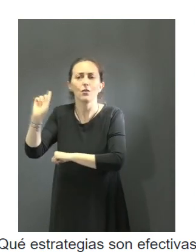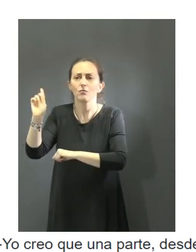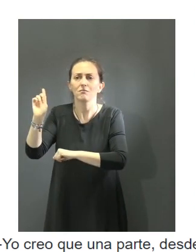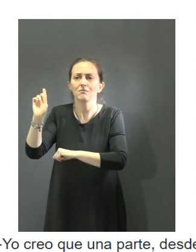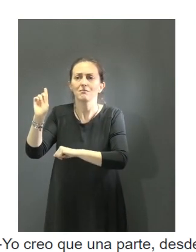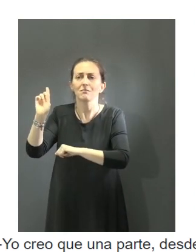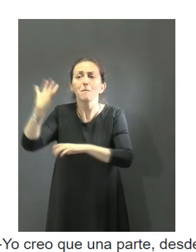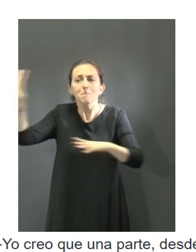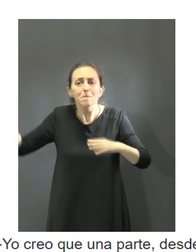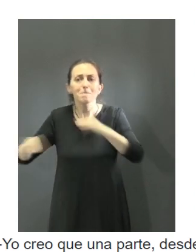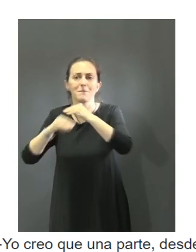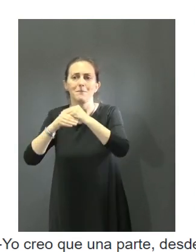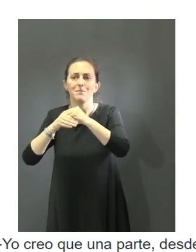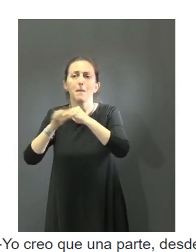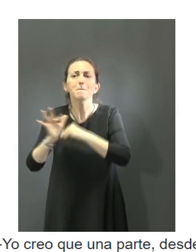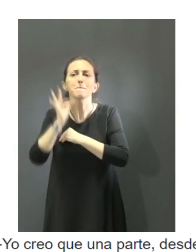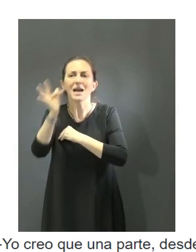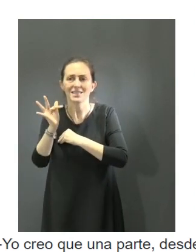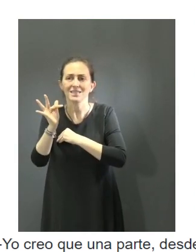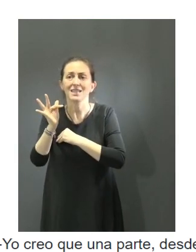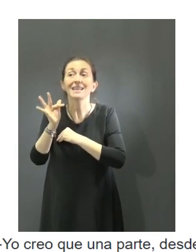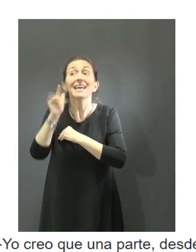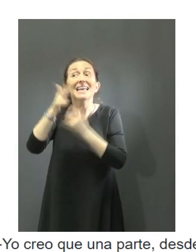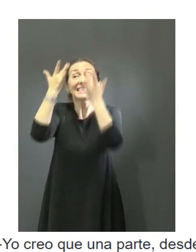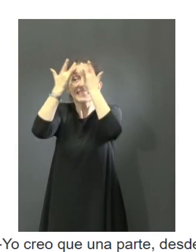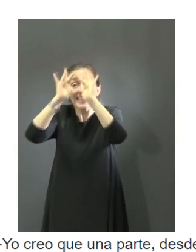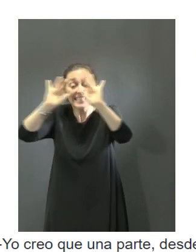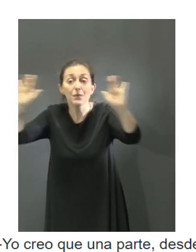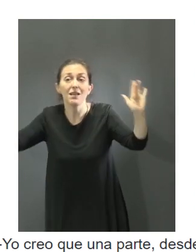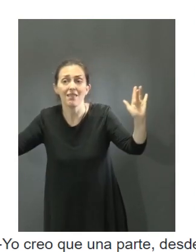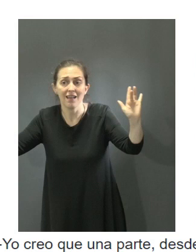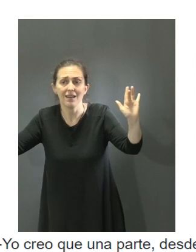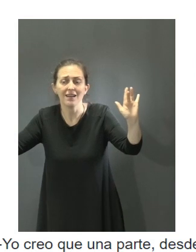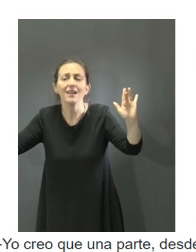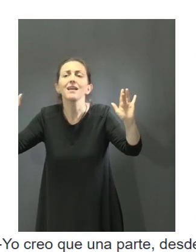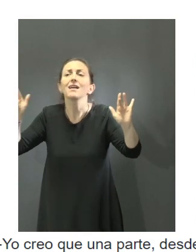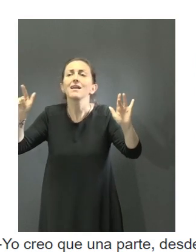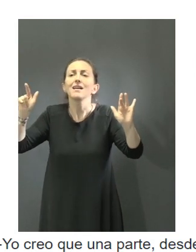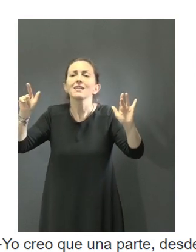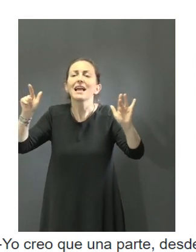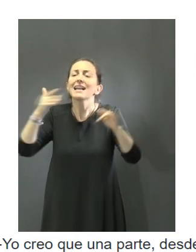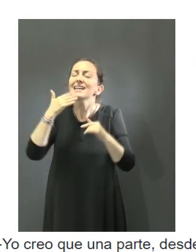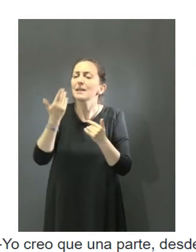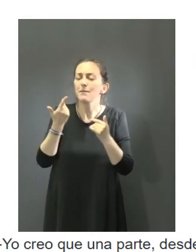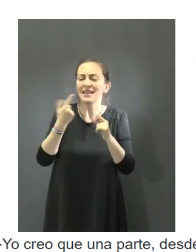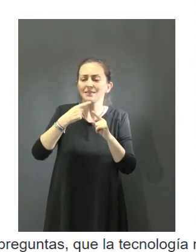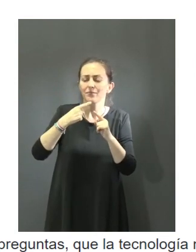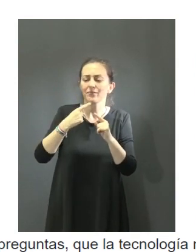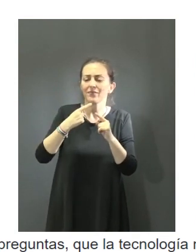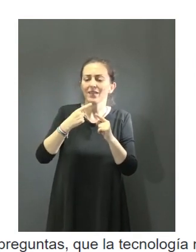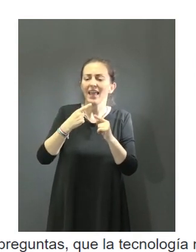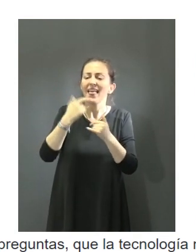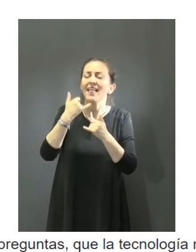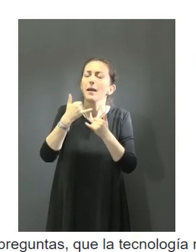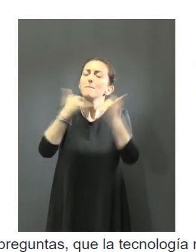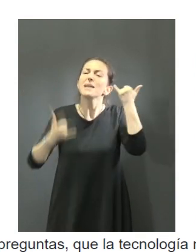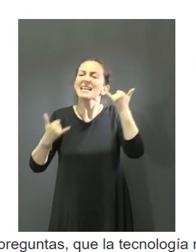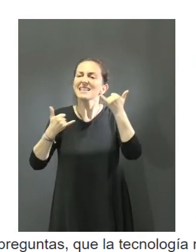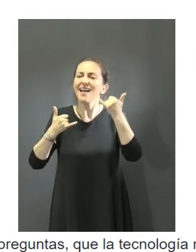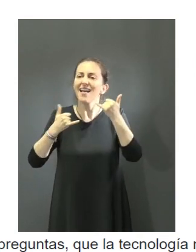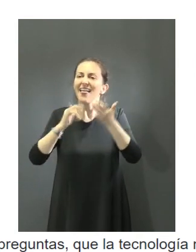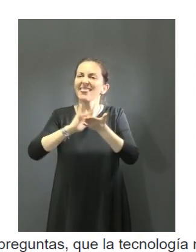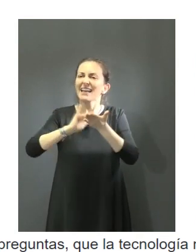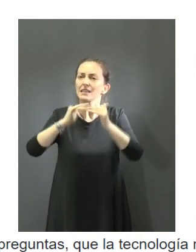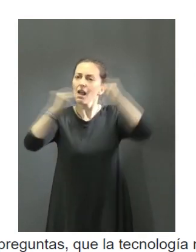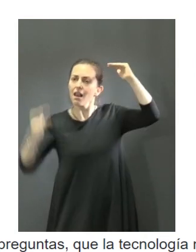complemente, que podamos sensibilizar al respecto, que podamos luchar contra esa brecha digital. Uno de los programas